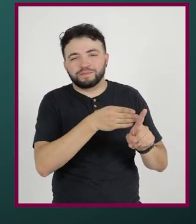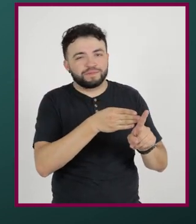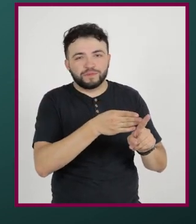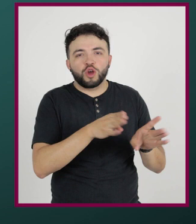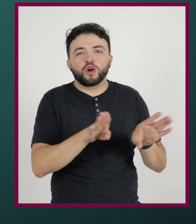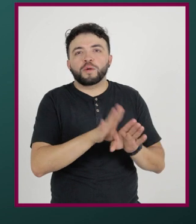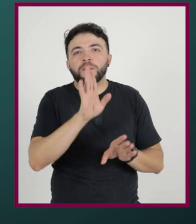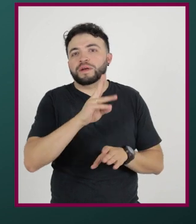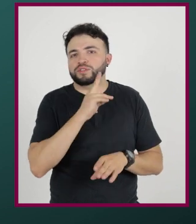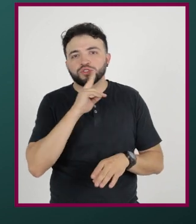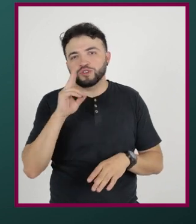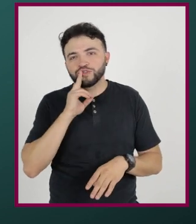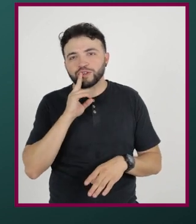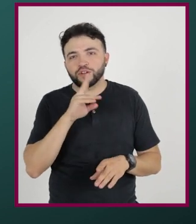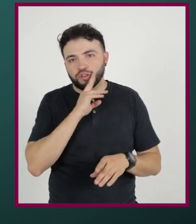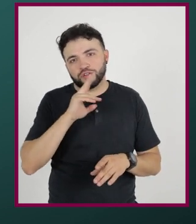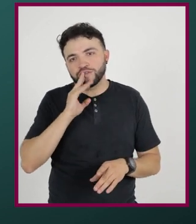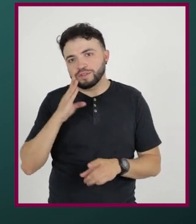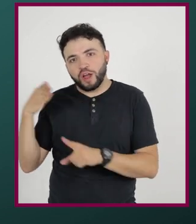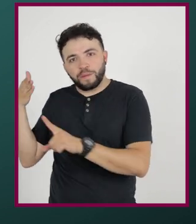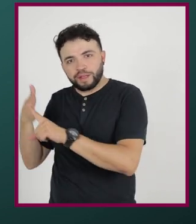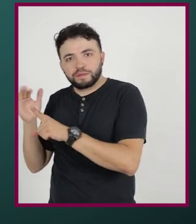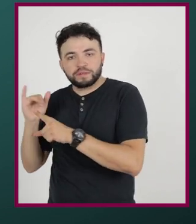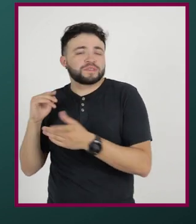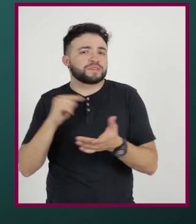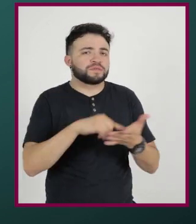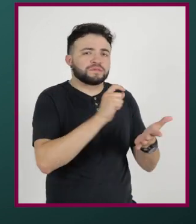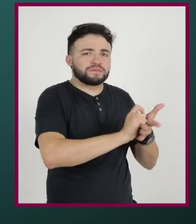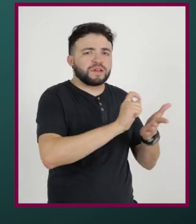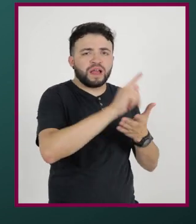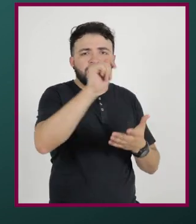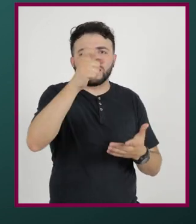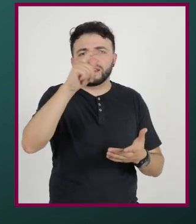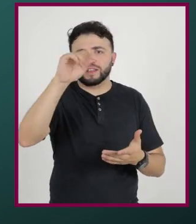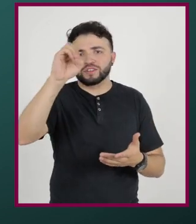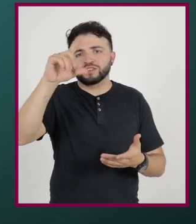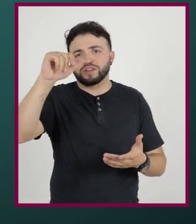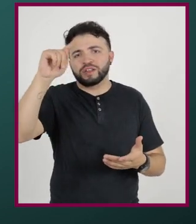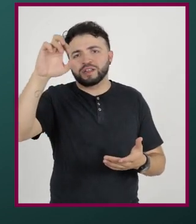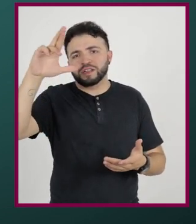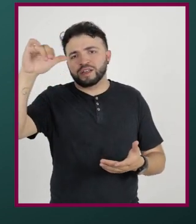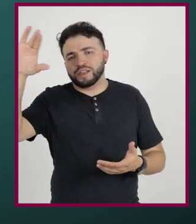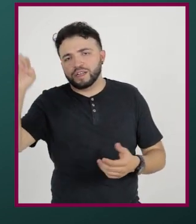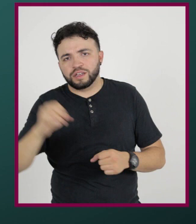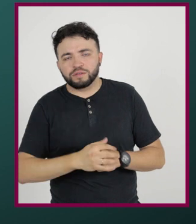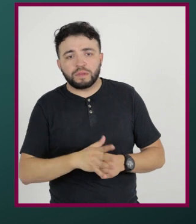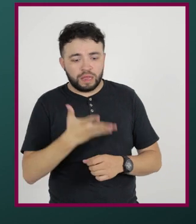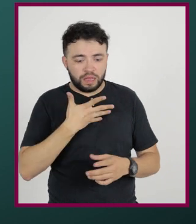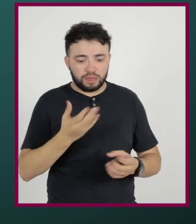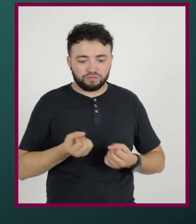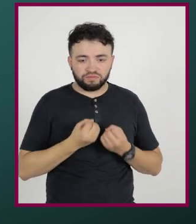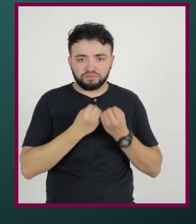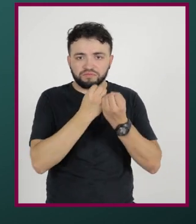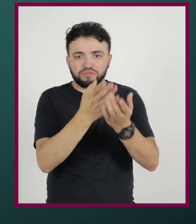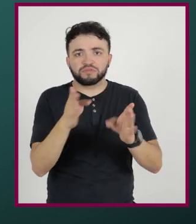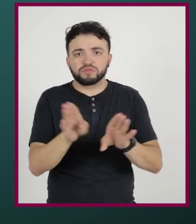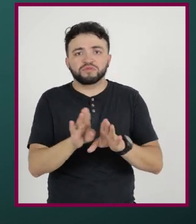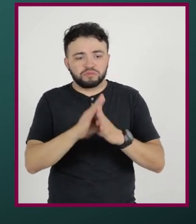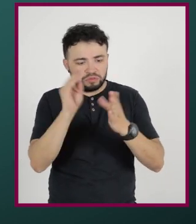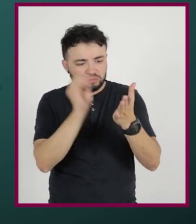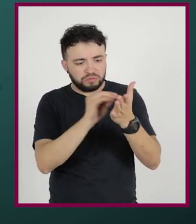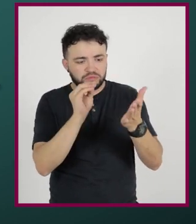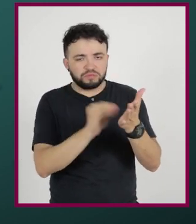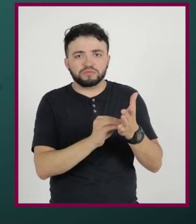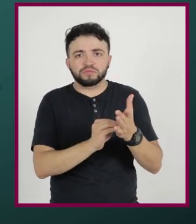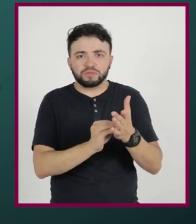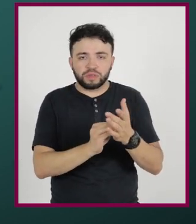neutral y objetivo, como en una noticia, sino a través de la visión subjetiva del autor o autora. Expresa contenidos simbólicos